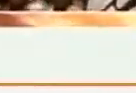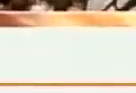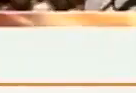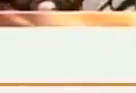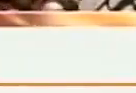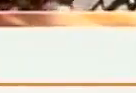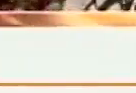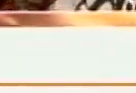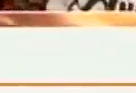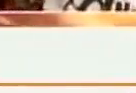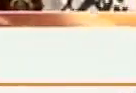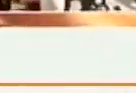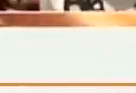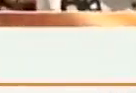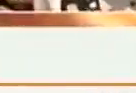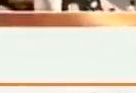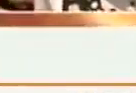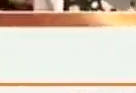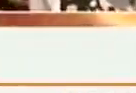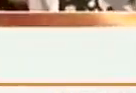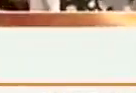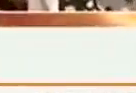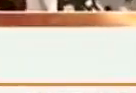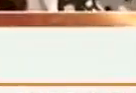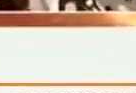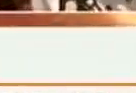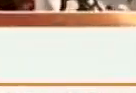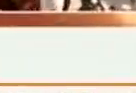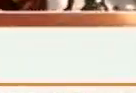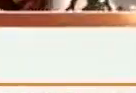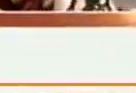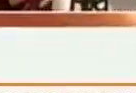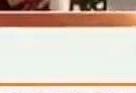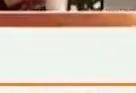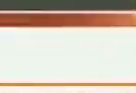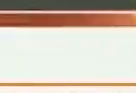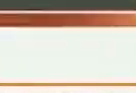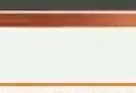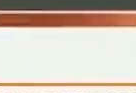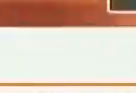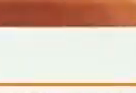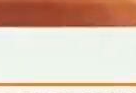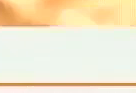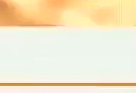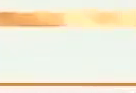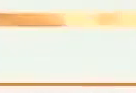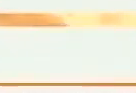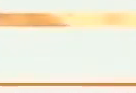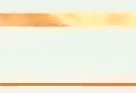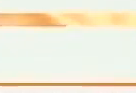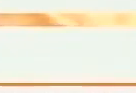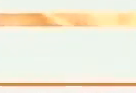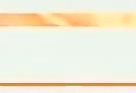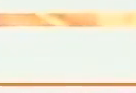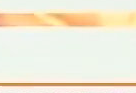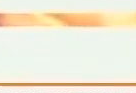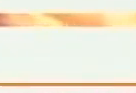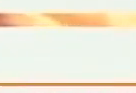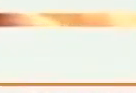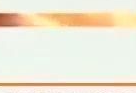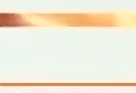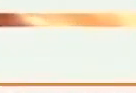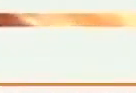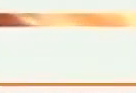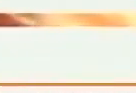plenipotenciaria hasta el 31 de diciembre del 2020. Vamos a escuchar. La primera conclusión es que,